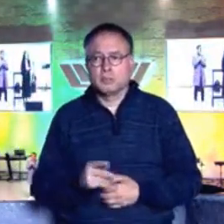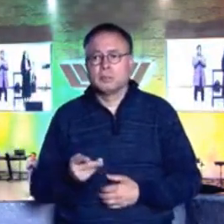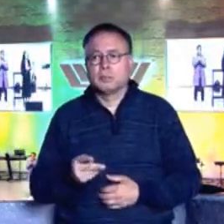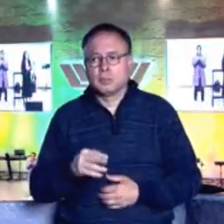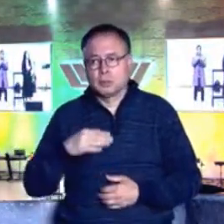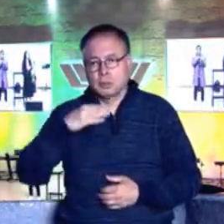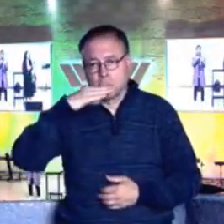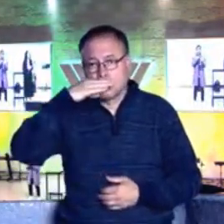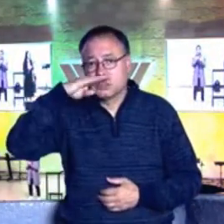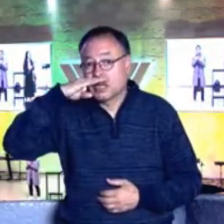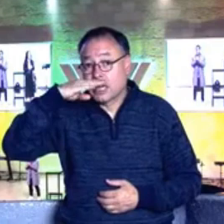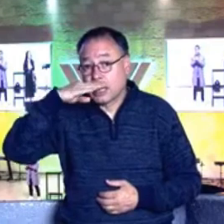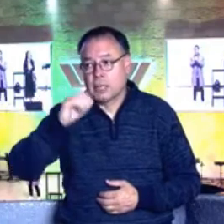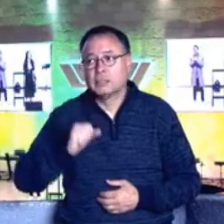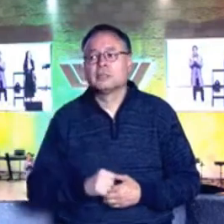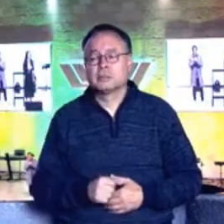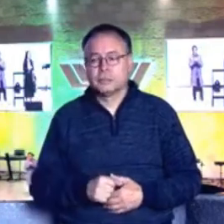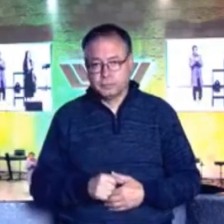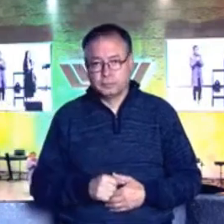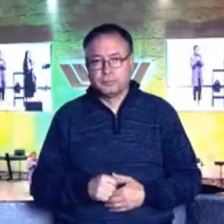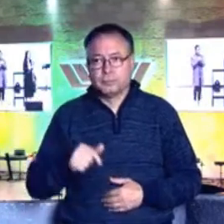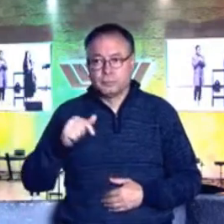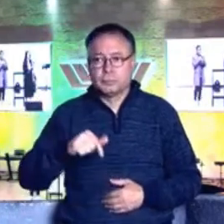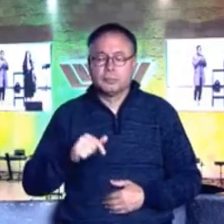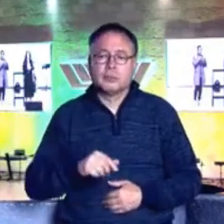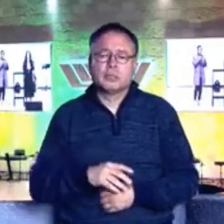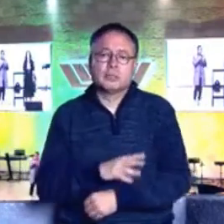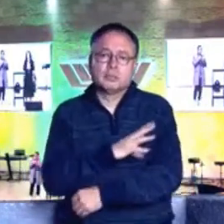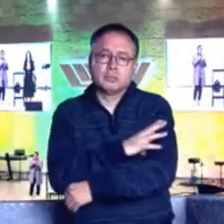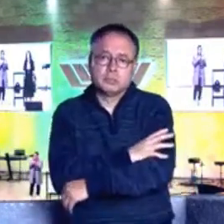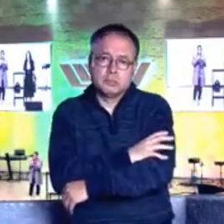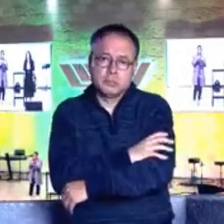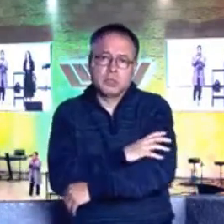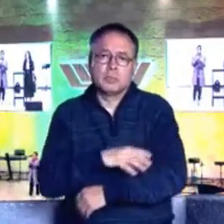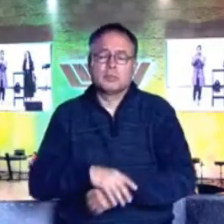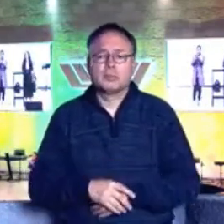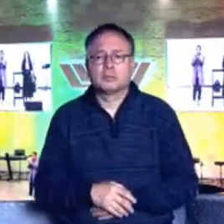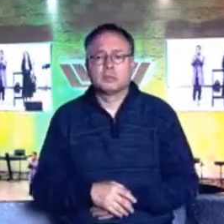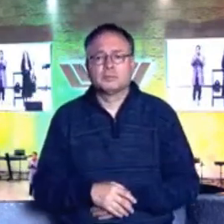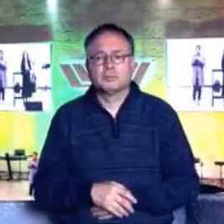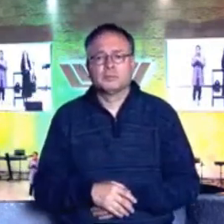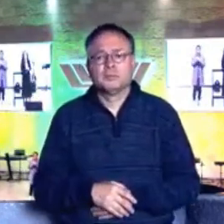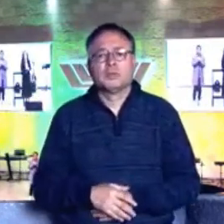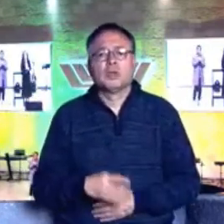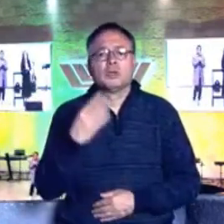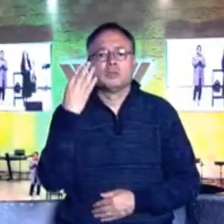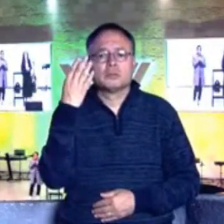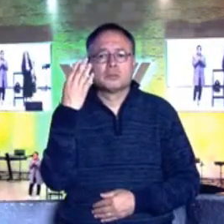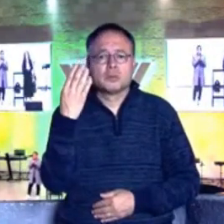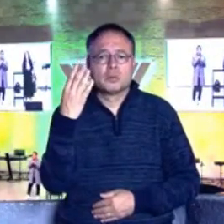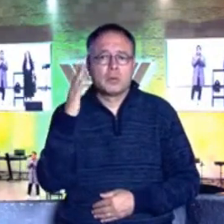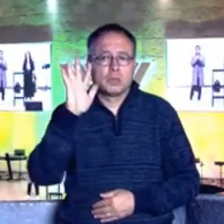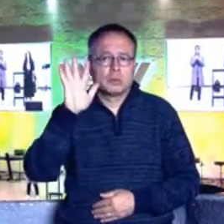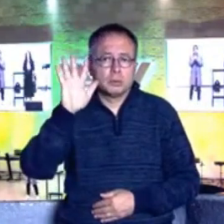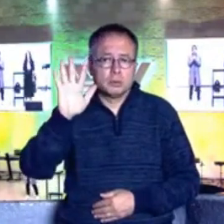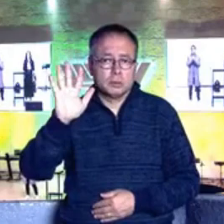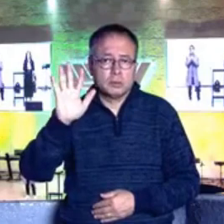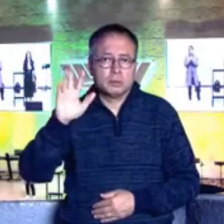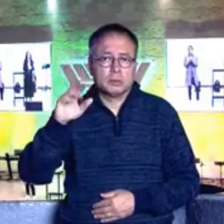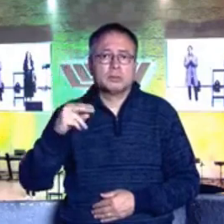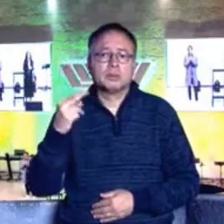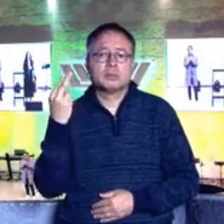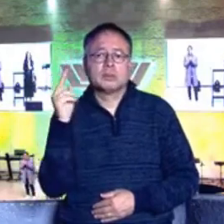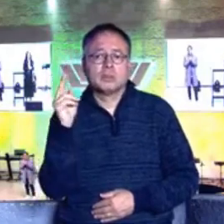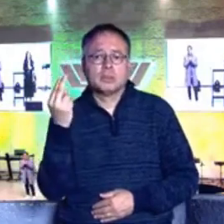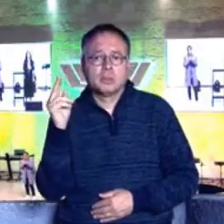congreso Corazón Abierto de jóvenes con propósito que va a ser el 4 y 5 de noviembre a Así que ahí mismo con ellos también pueden pedir informes sobre este